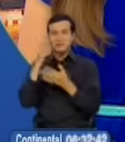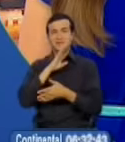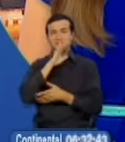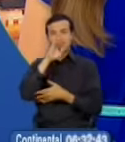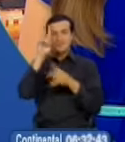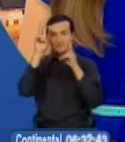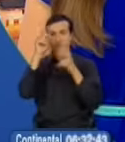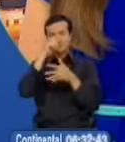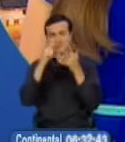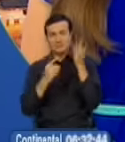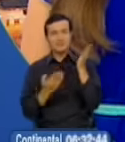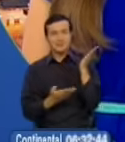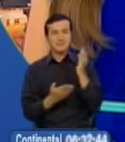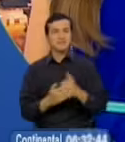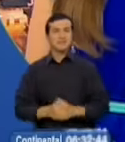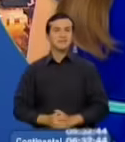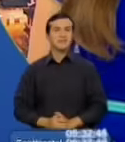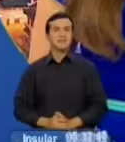siempre, con los titulares.